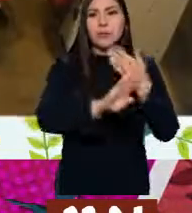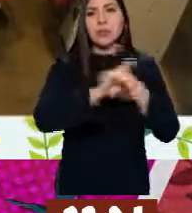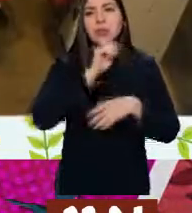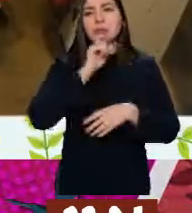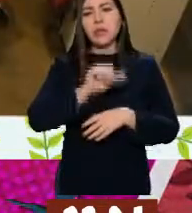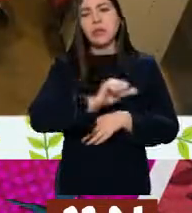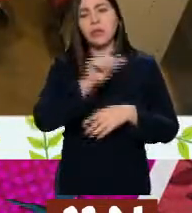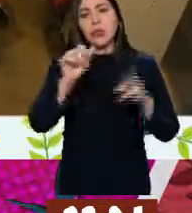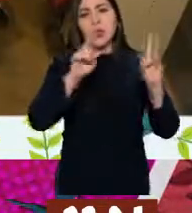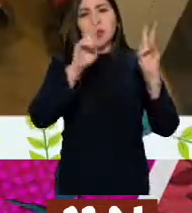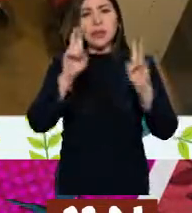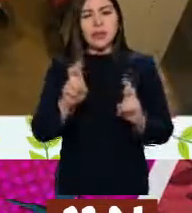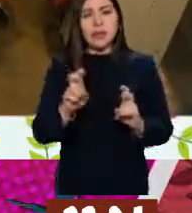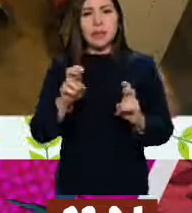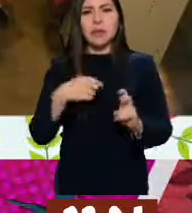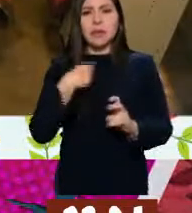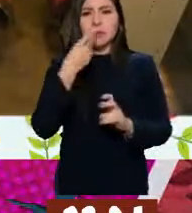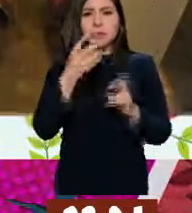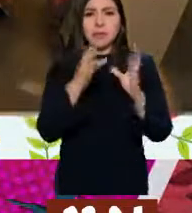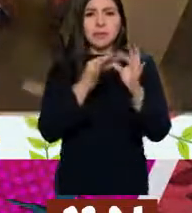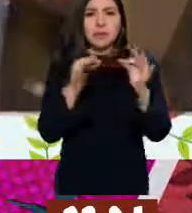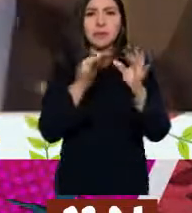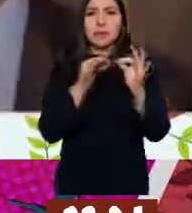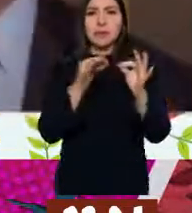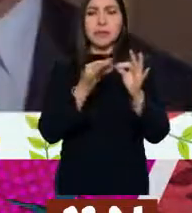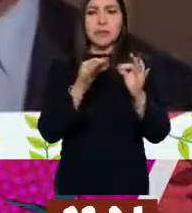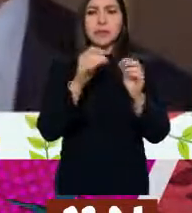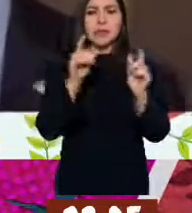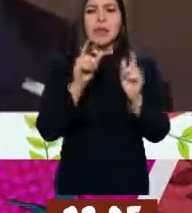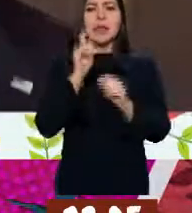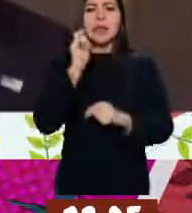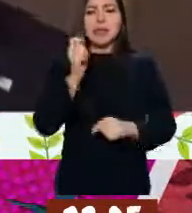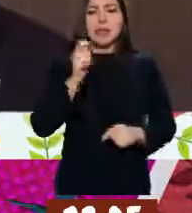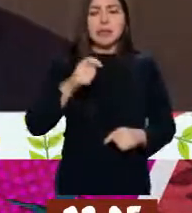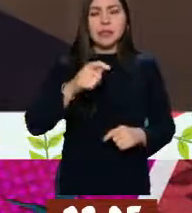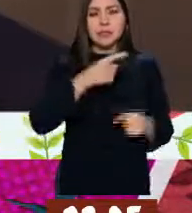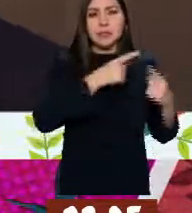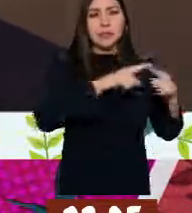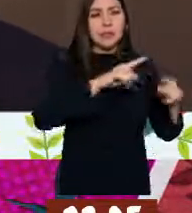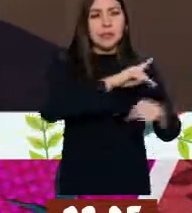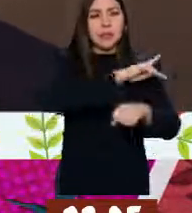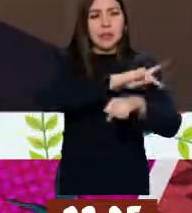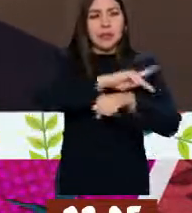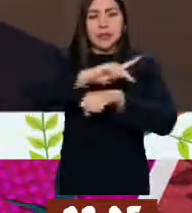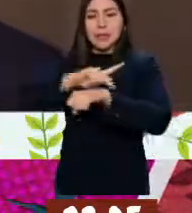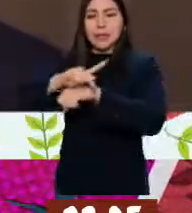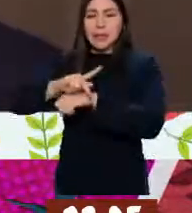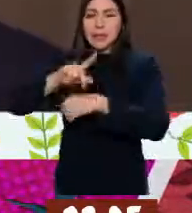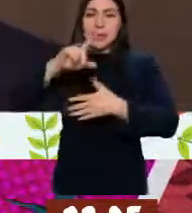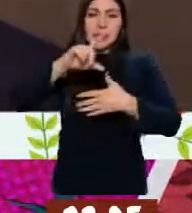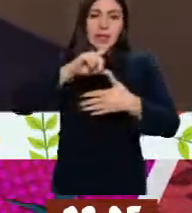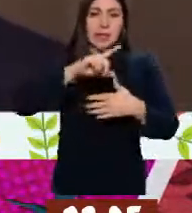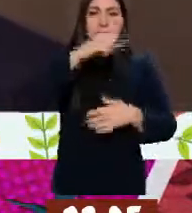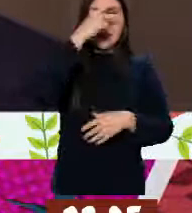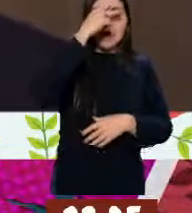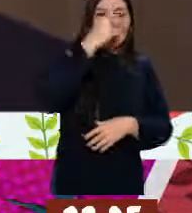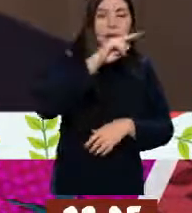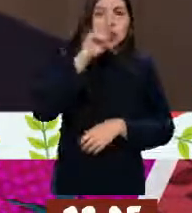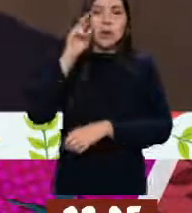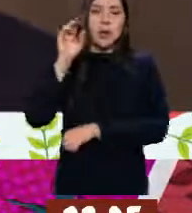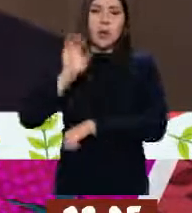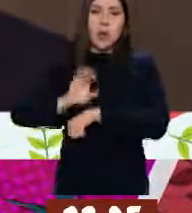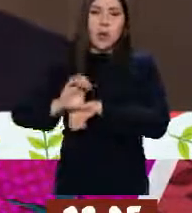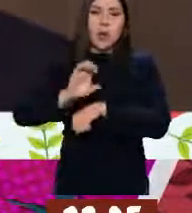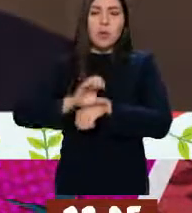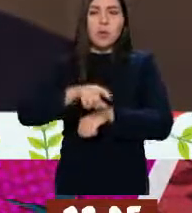obvio, que lo voy a decir de manera muy sintética. Nosotros, los países de Latinoamérica, Colombia, México sobre todo,